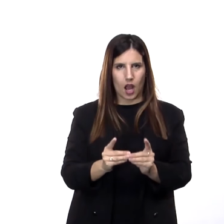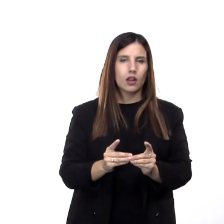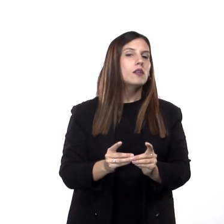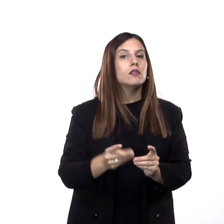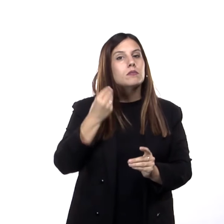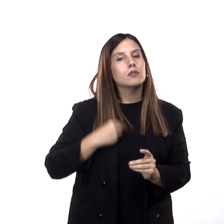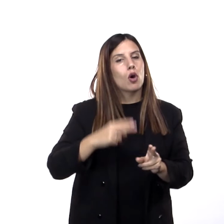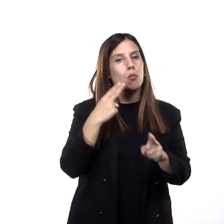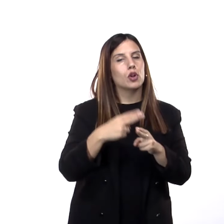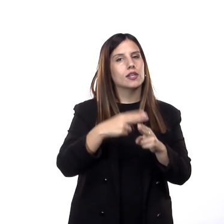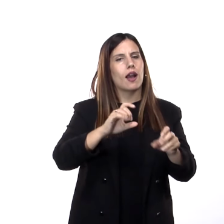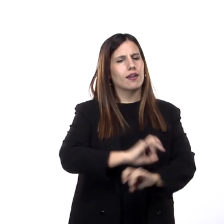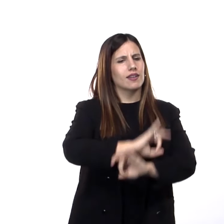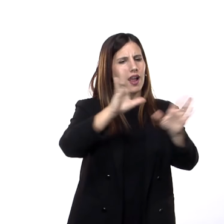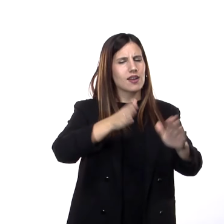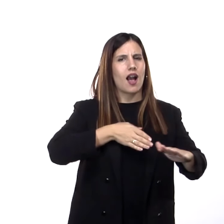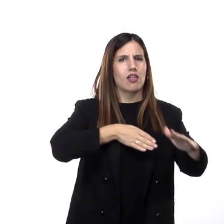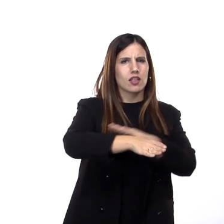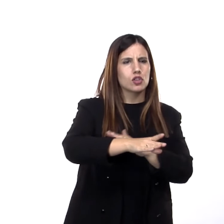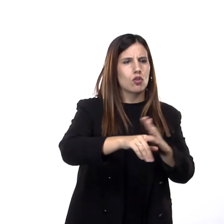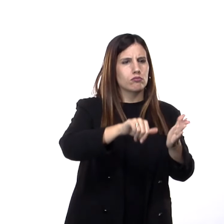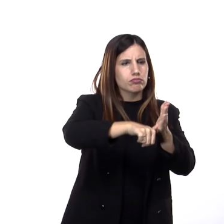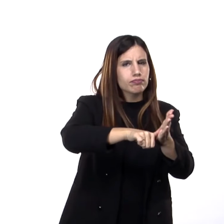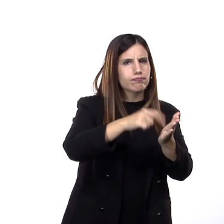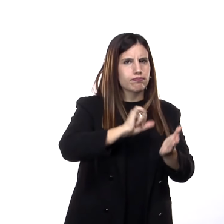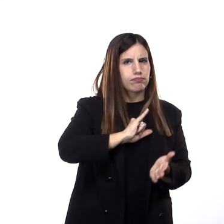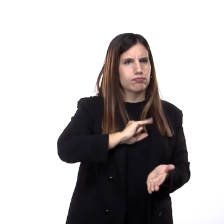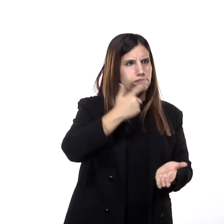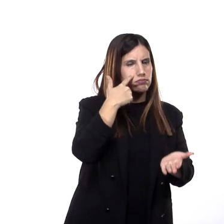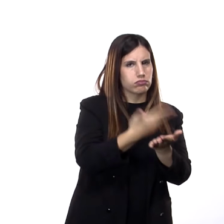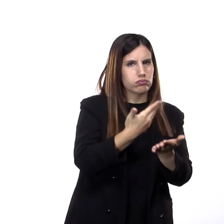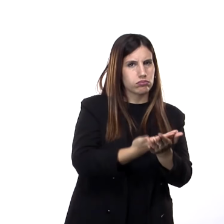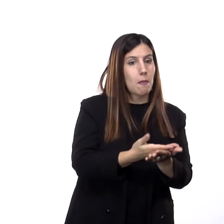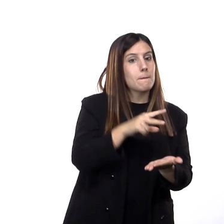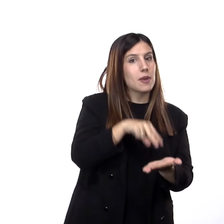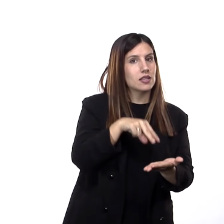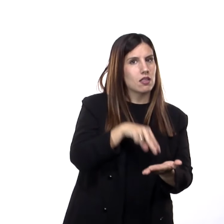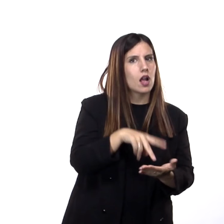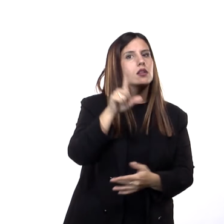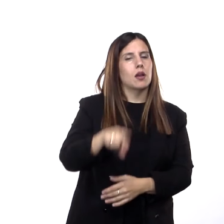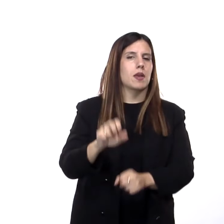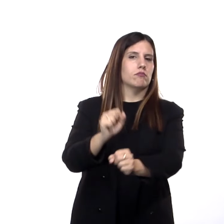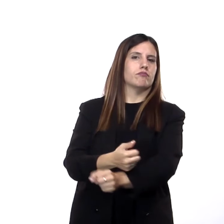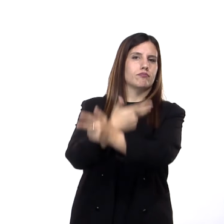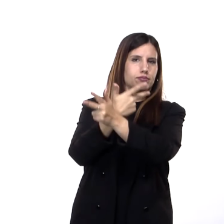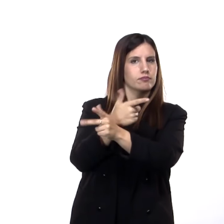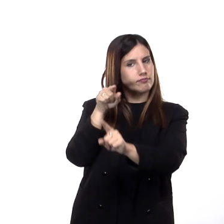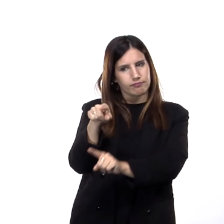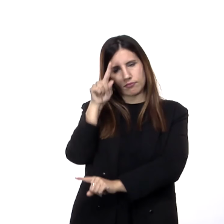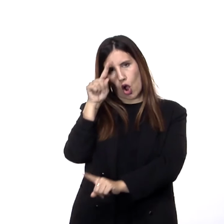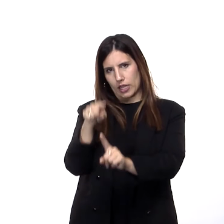de accesos de autenticación y control de accesos tanto de manera presencial como sobretodo remota que es de lo que se trata no de